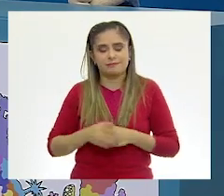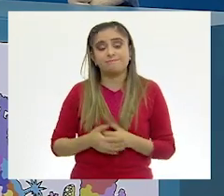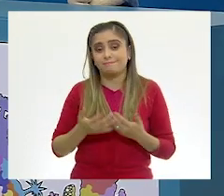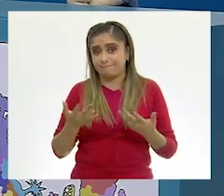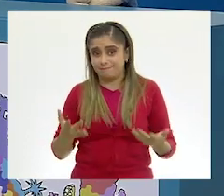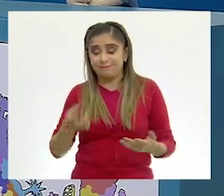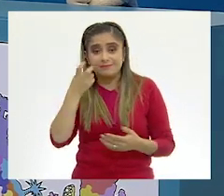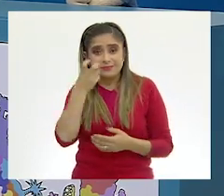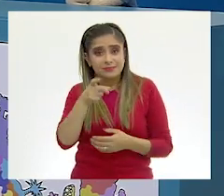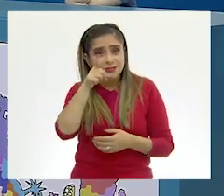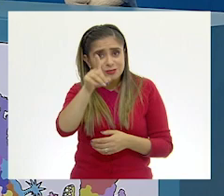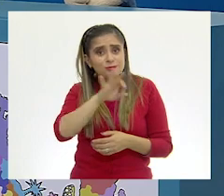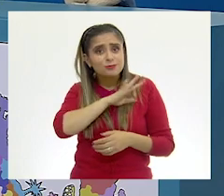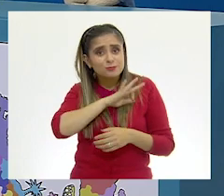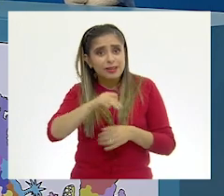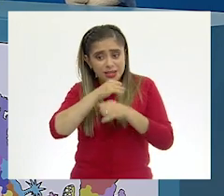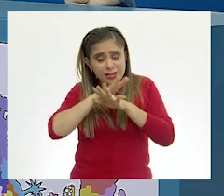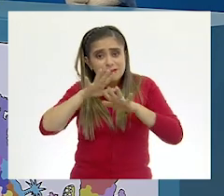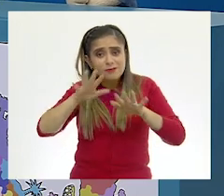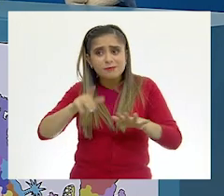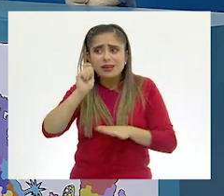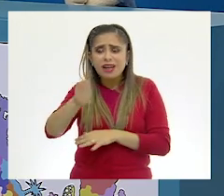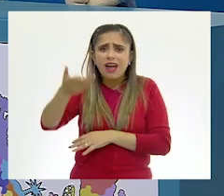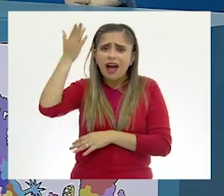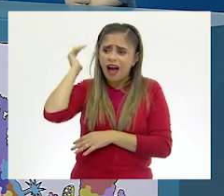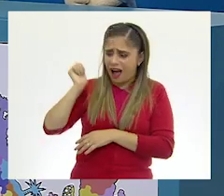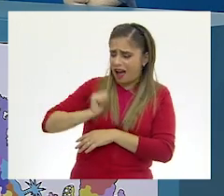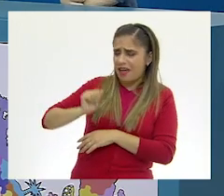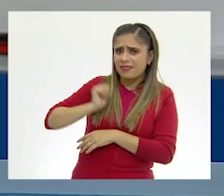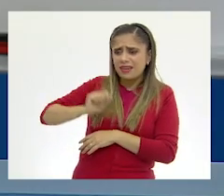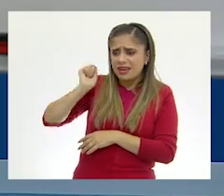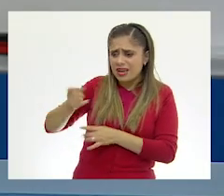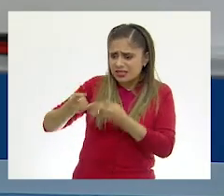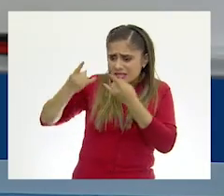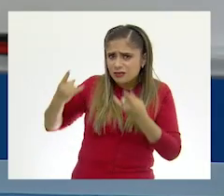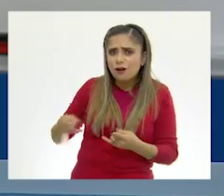obtener información sobre esta época tan importante en nuestro país.